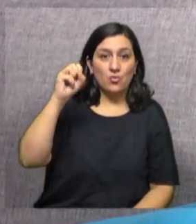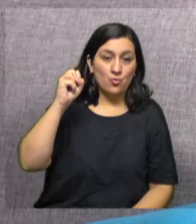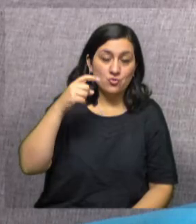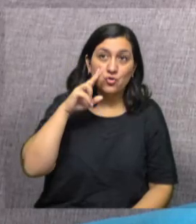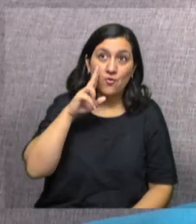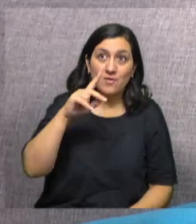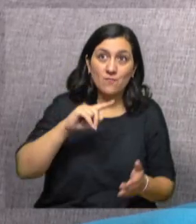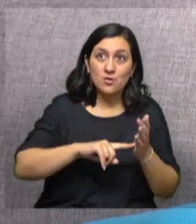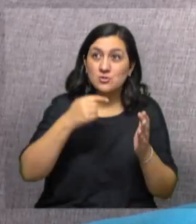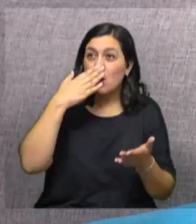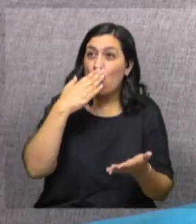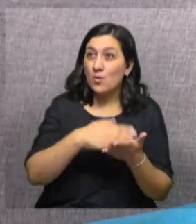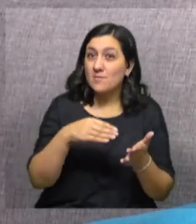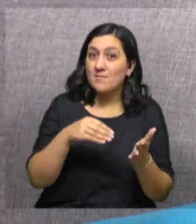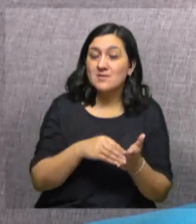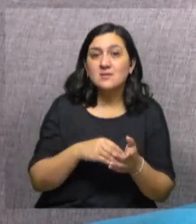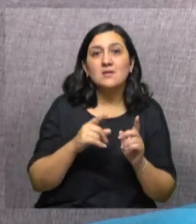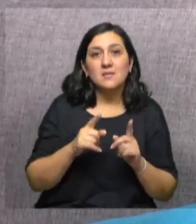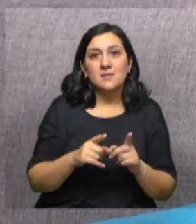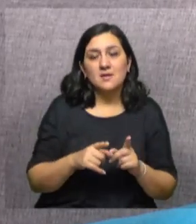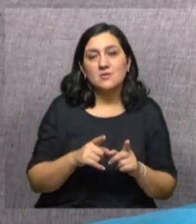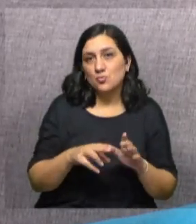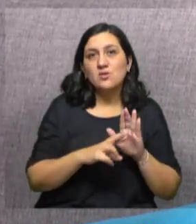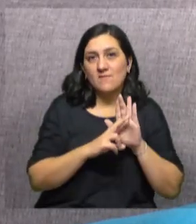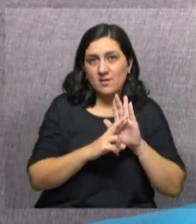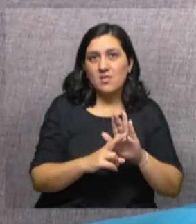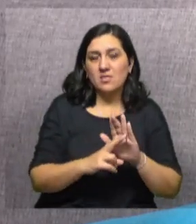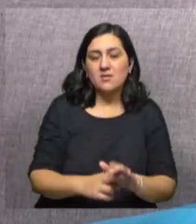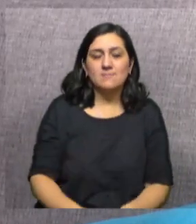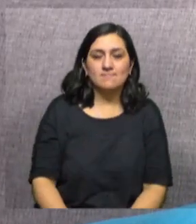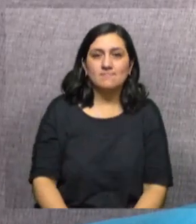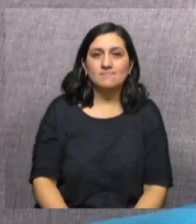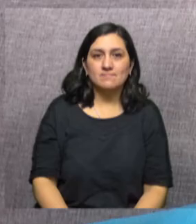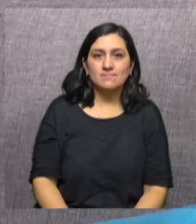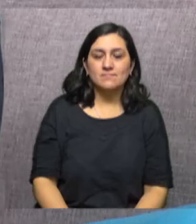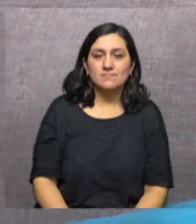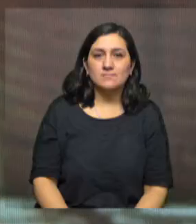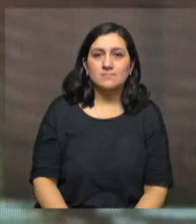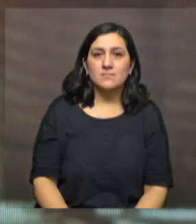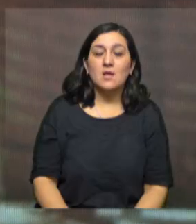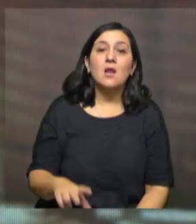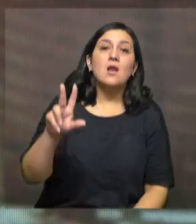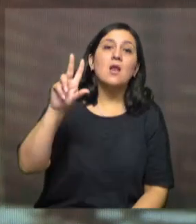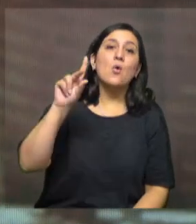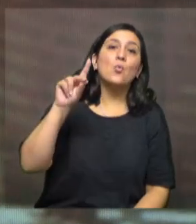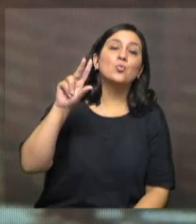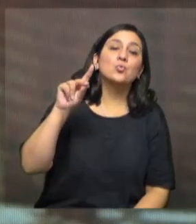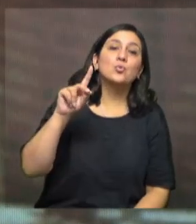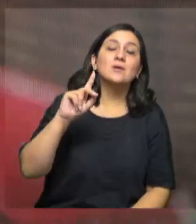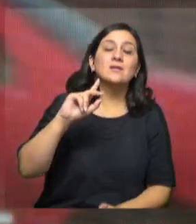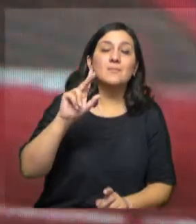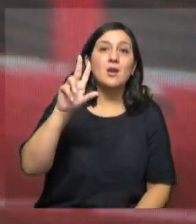vez. Y también una de esas referencias. Si yo te digo la UTU y UTU